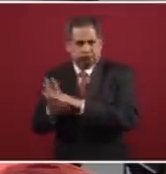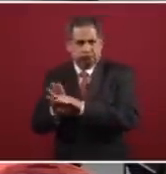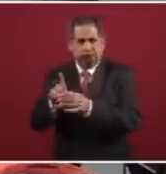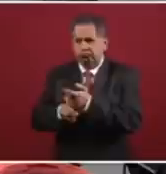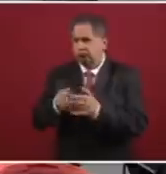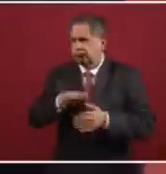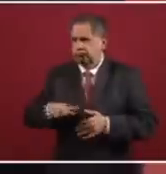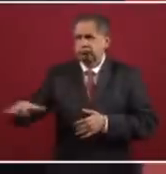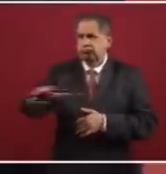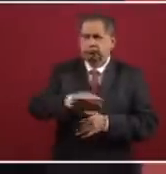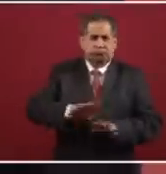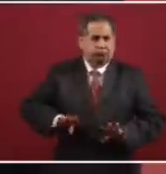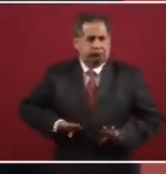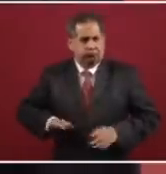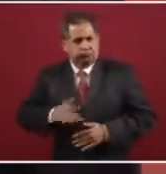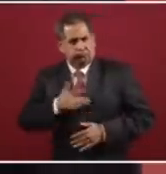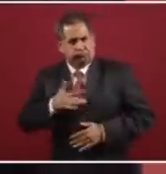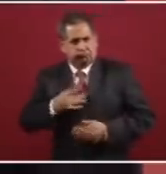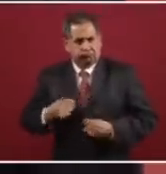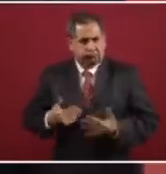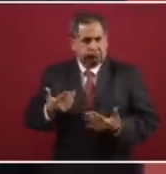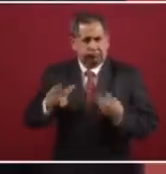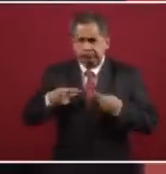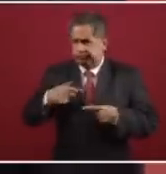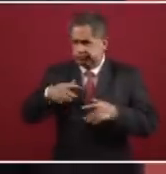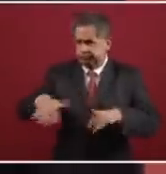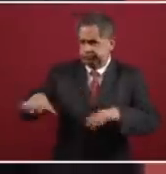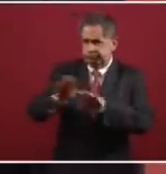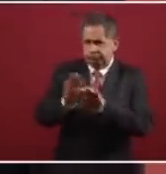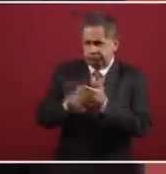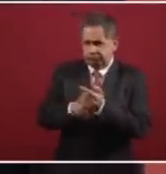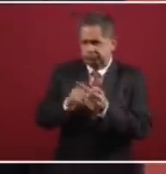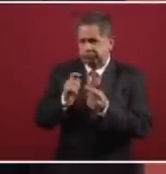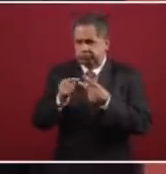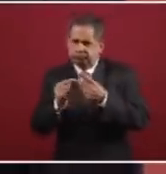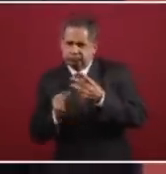el bienestar de un pueblo,